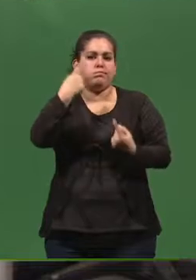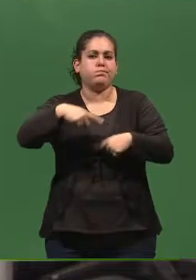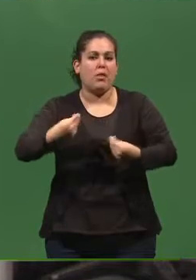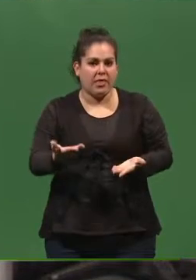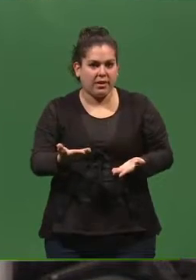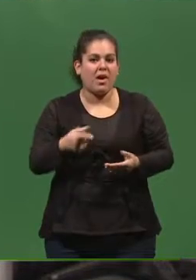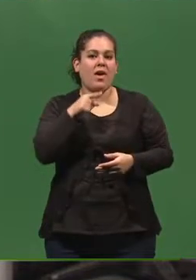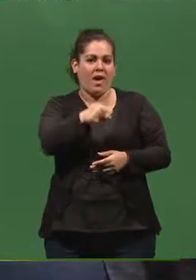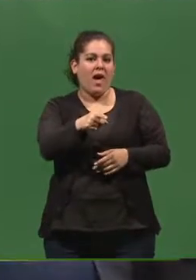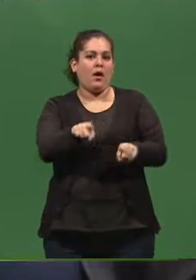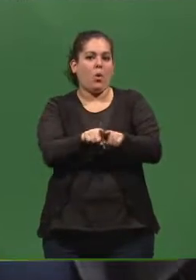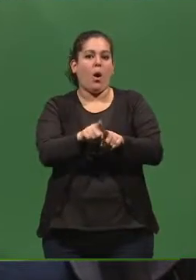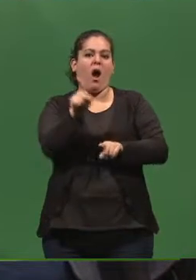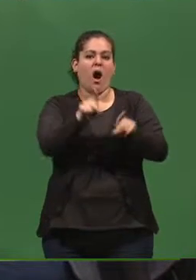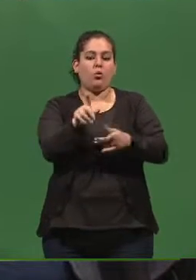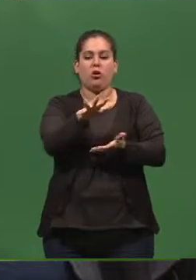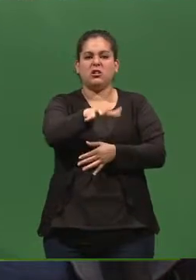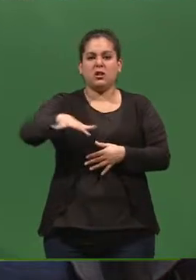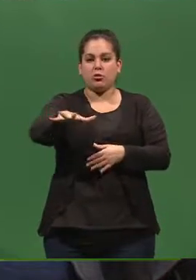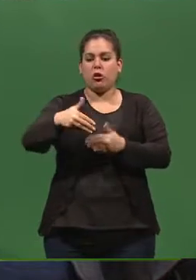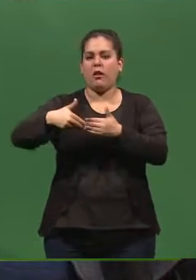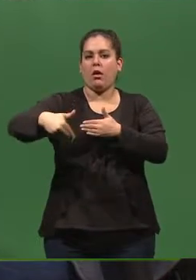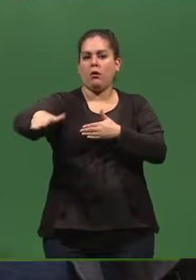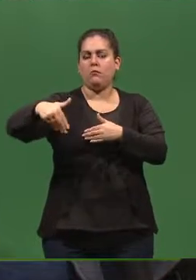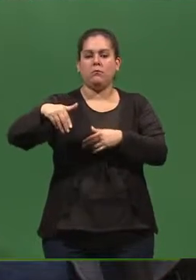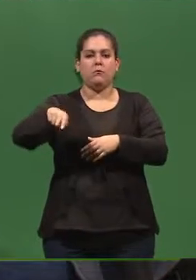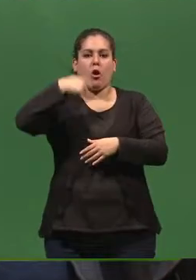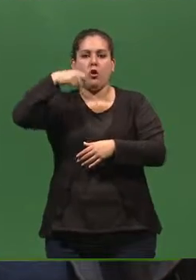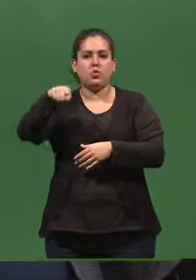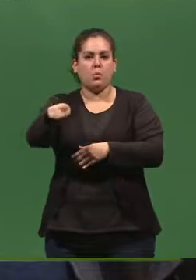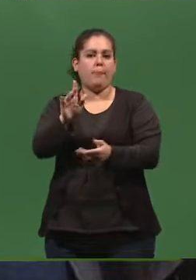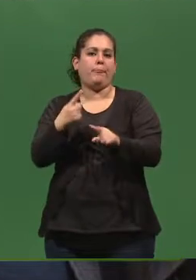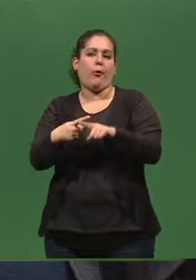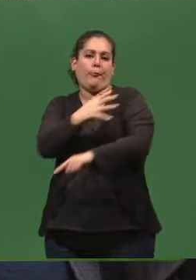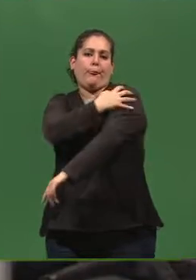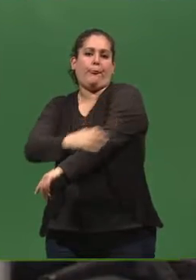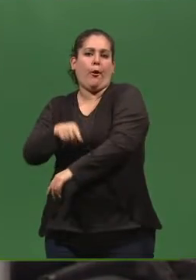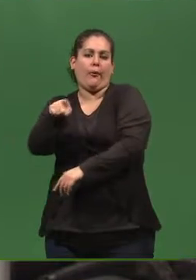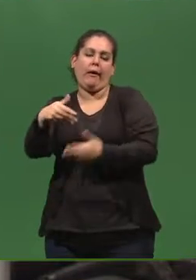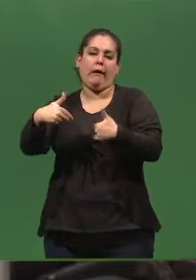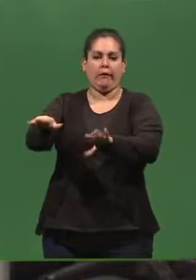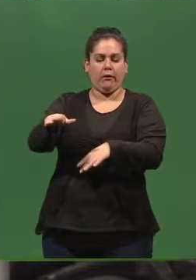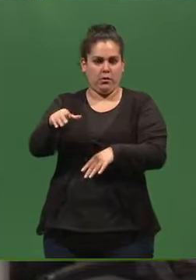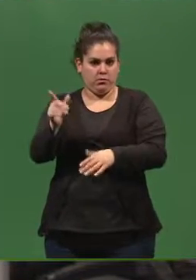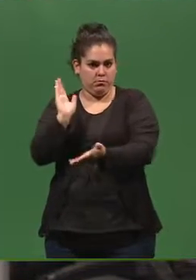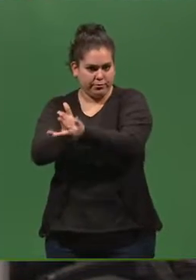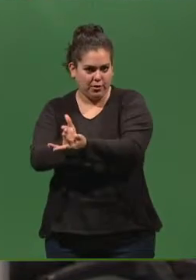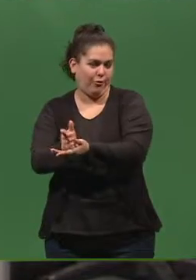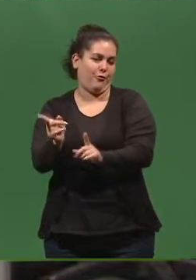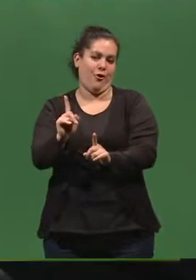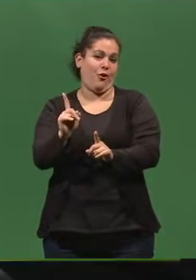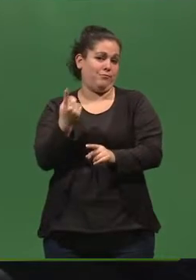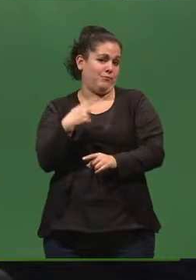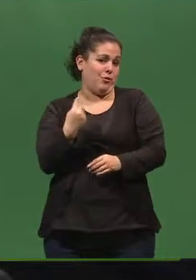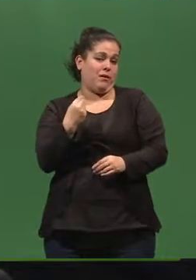práctica es criminalizar generalmente a determinados sectores de la sociedad que consumen determinadas sustancias por su vulnerabilidad social, ¿no? O sea, y en realidad el problema sobre todo es